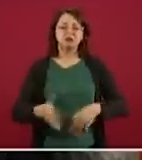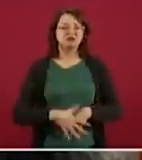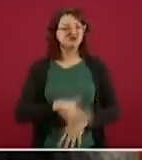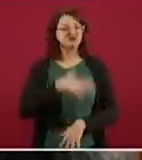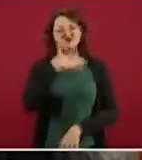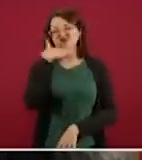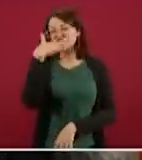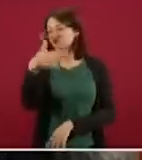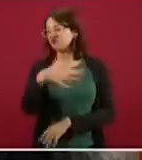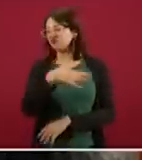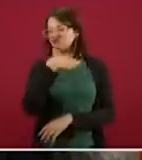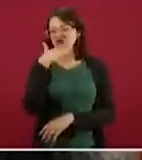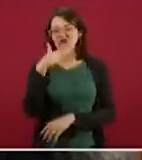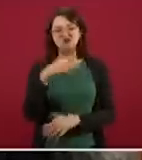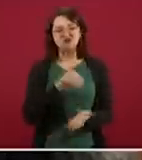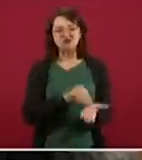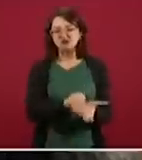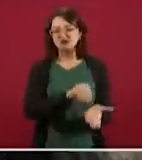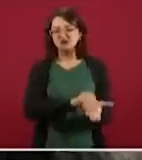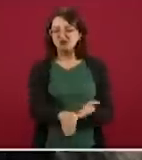1.000 litros de cocina, un cochinero,